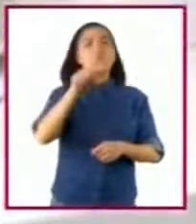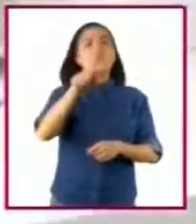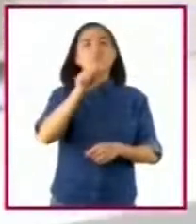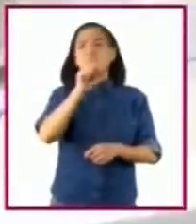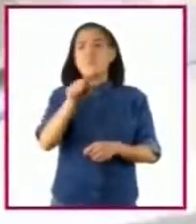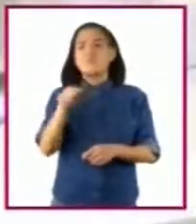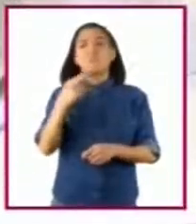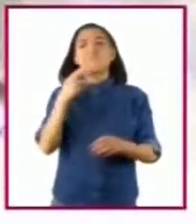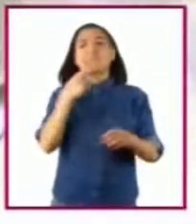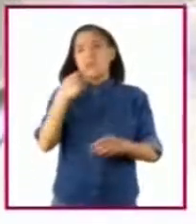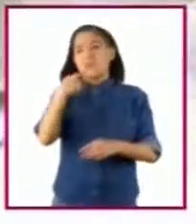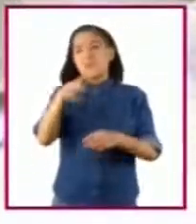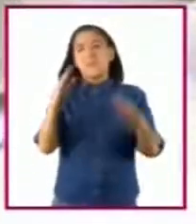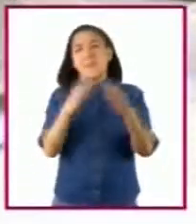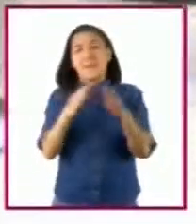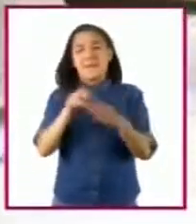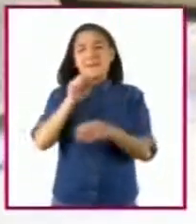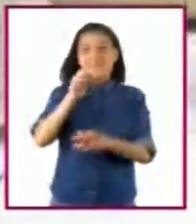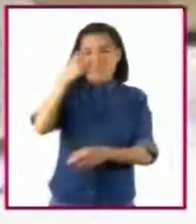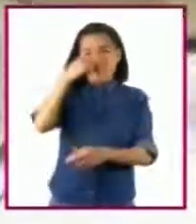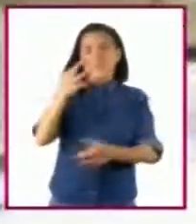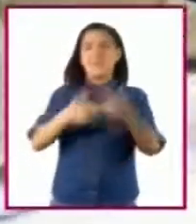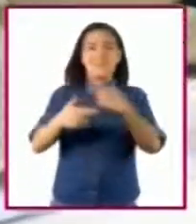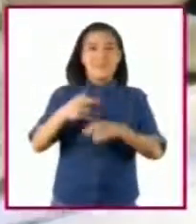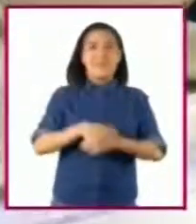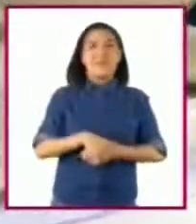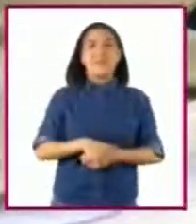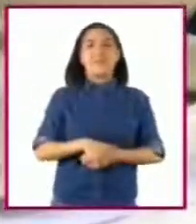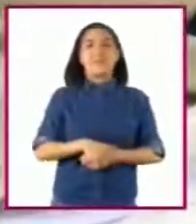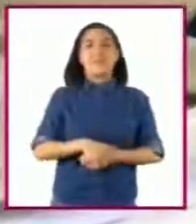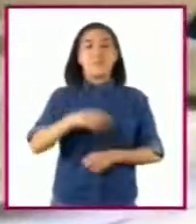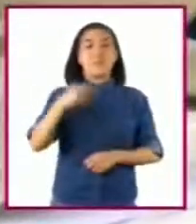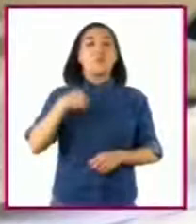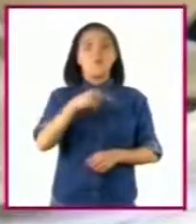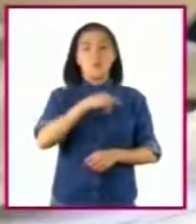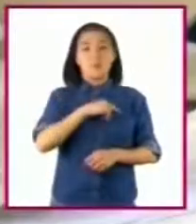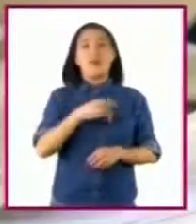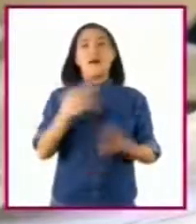la mano. Nosotros aquí estamos engrapando.